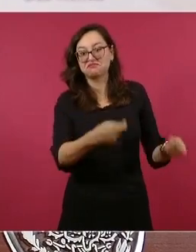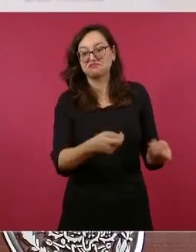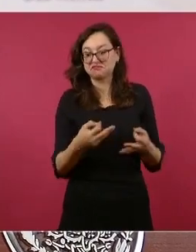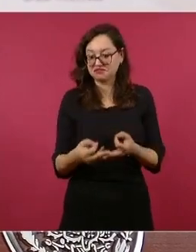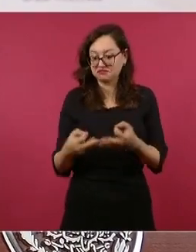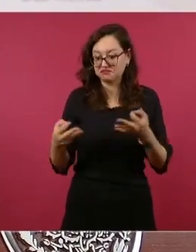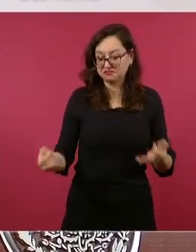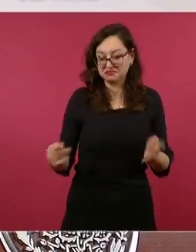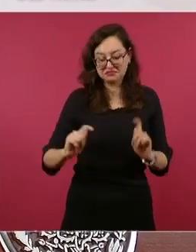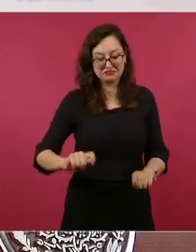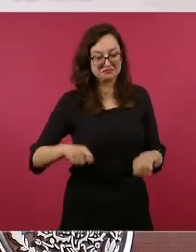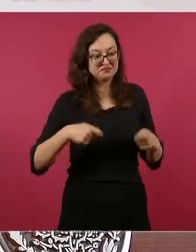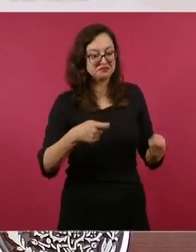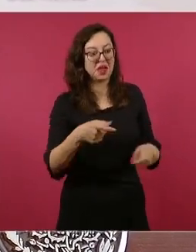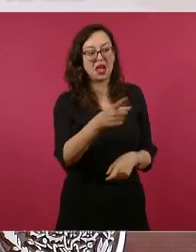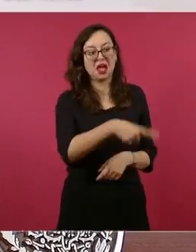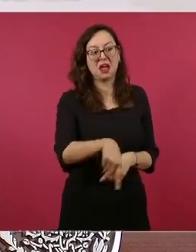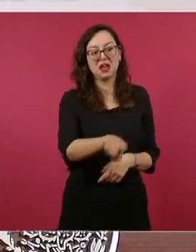aplauso,